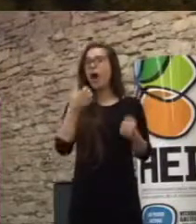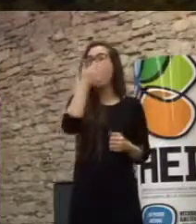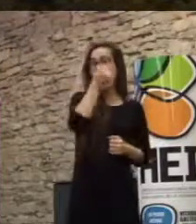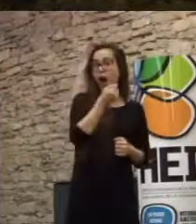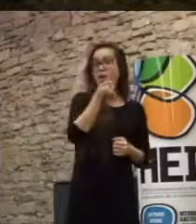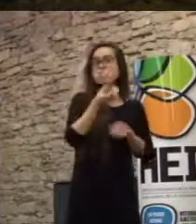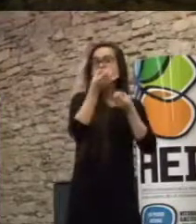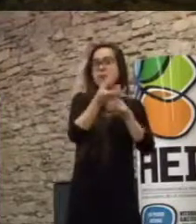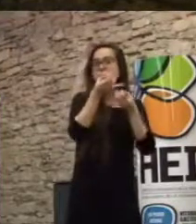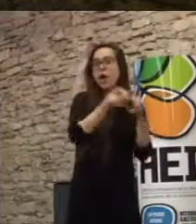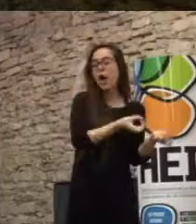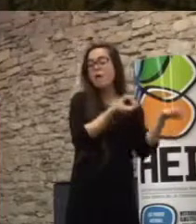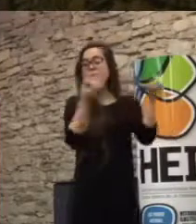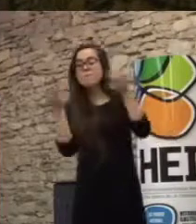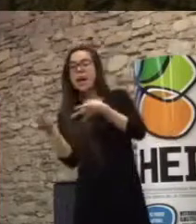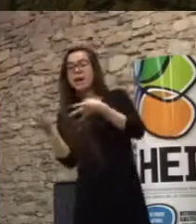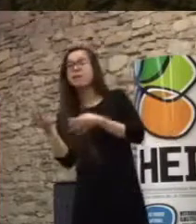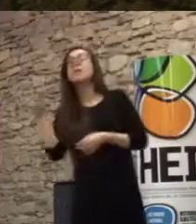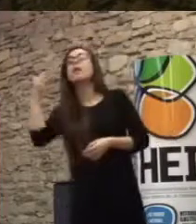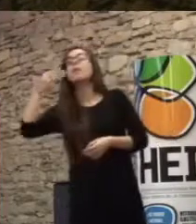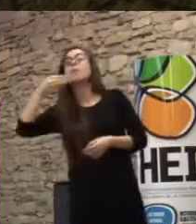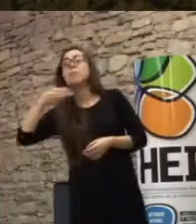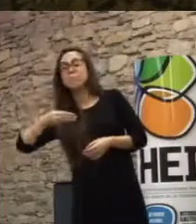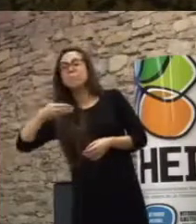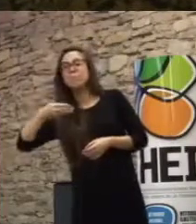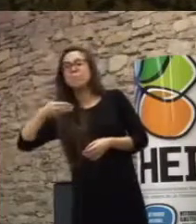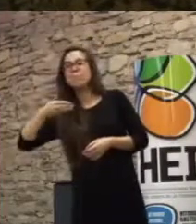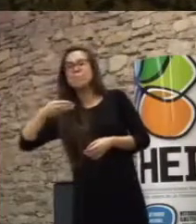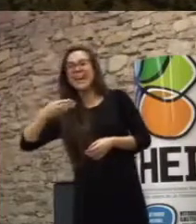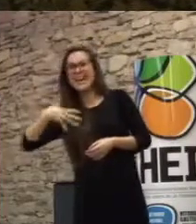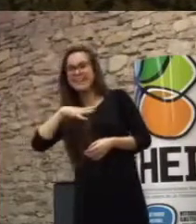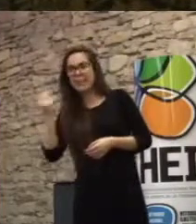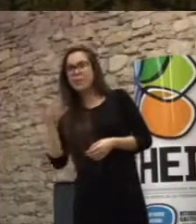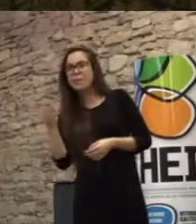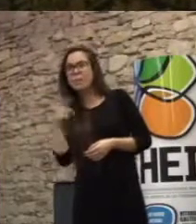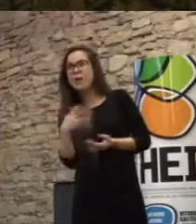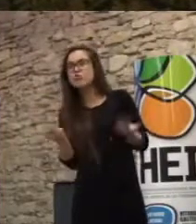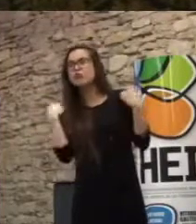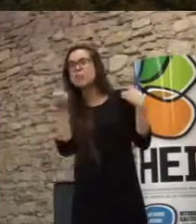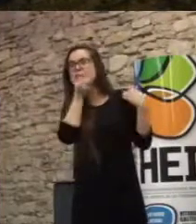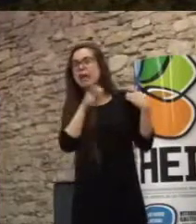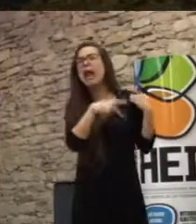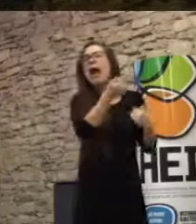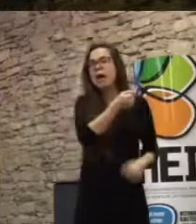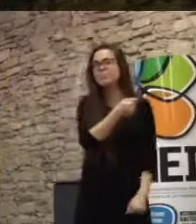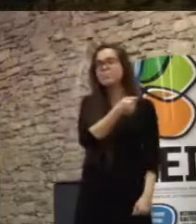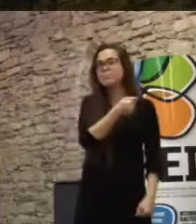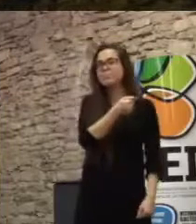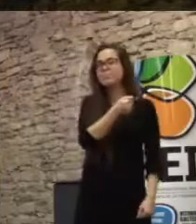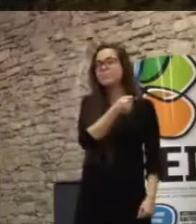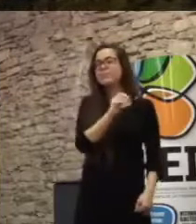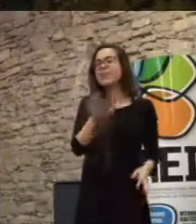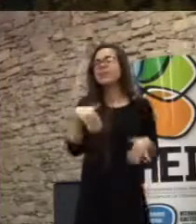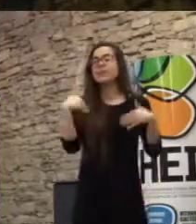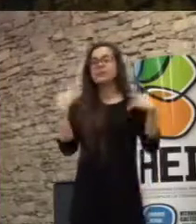y es el responsable de que b entienda el mensaje por eso entramos en el reyno del feedback de la retroalimentación